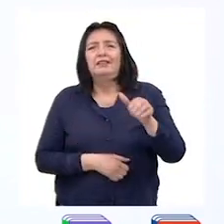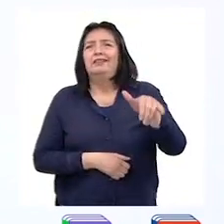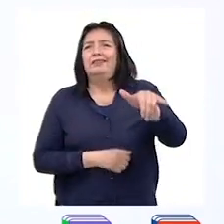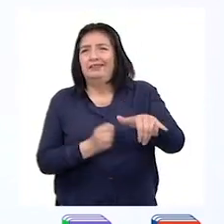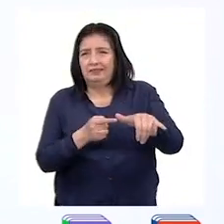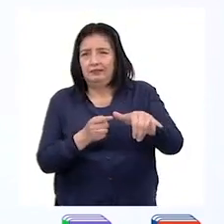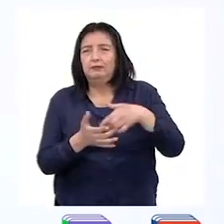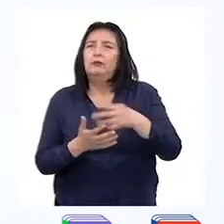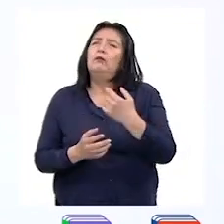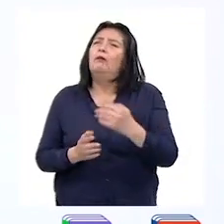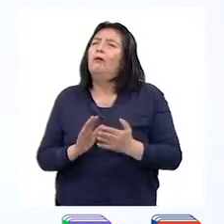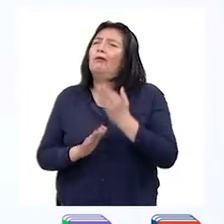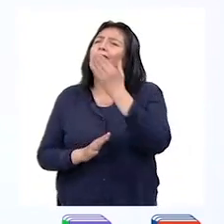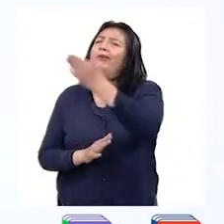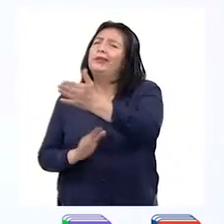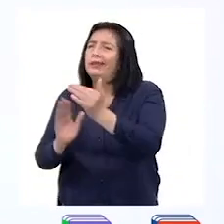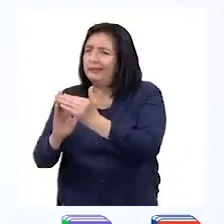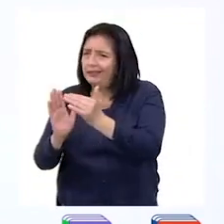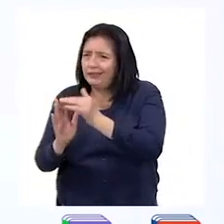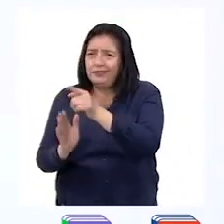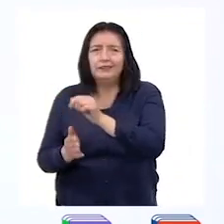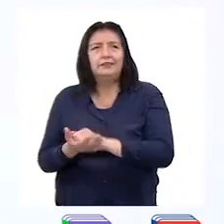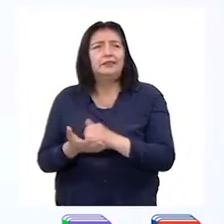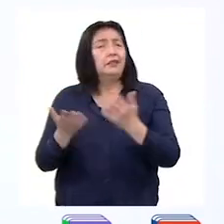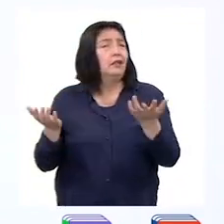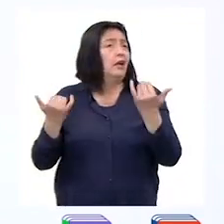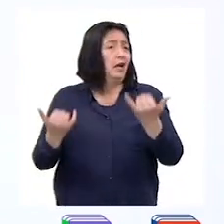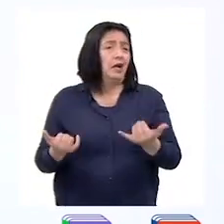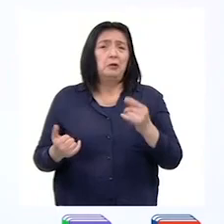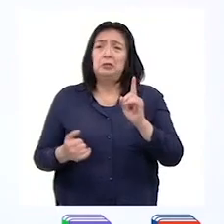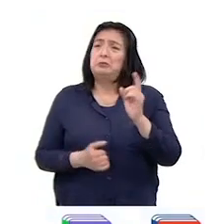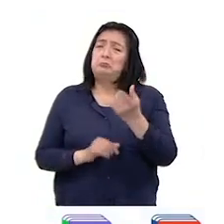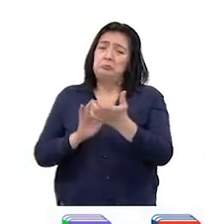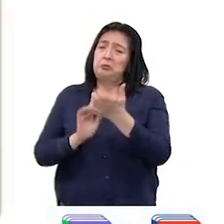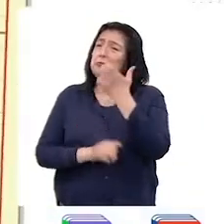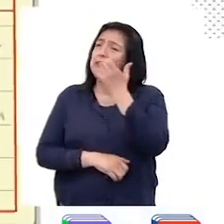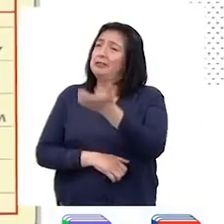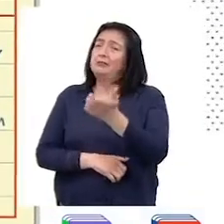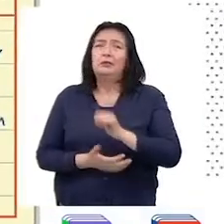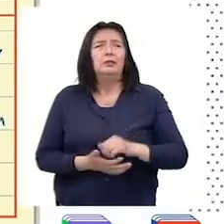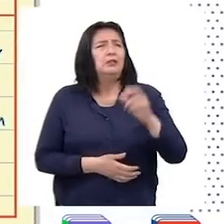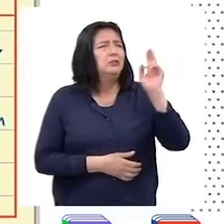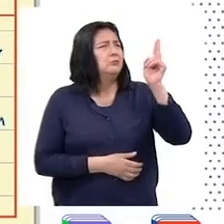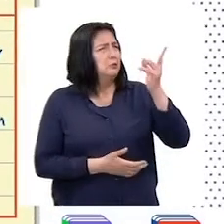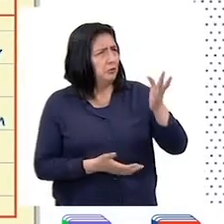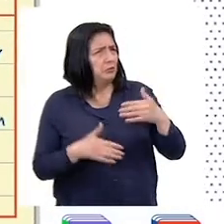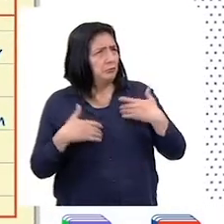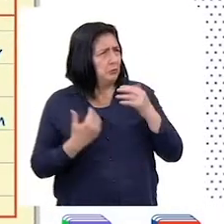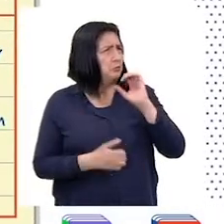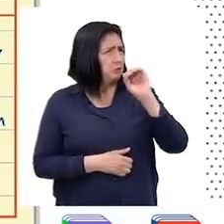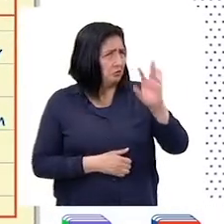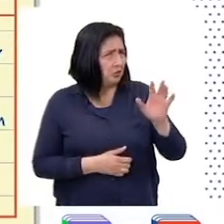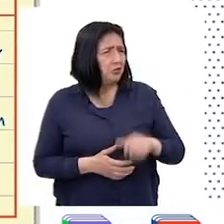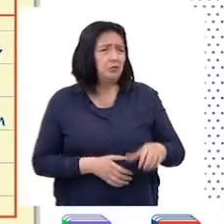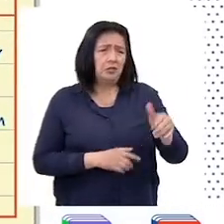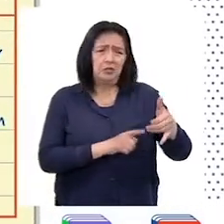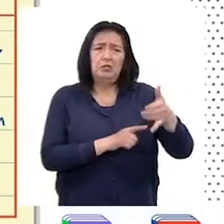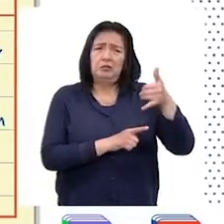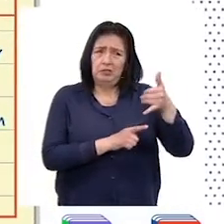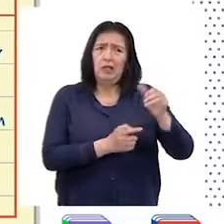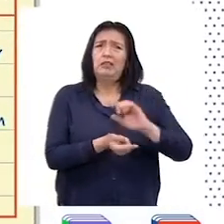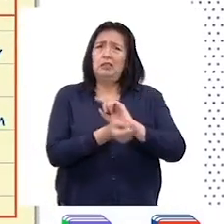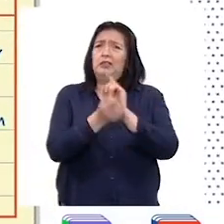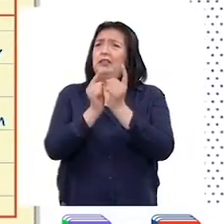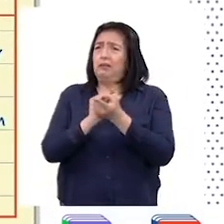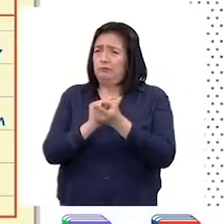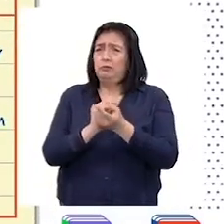de la casa o visitarnos personalmente. Ahora todo es a través del celular. Profesor, entonces podemos decir que en los teléfonos hay